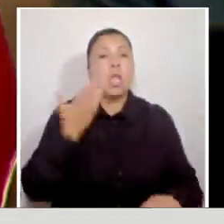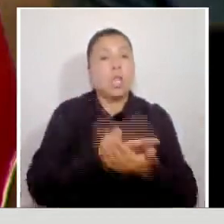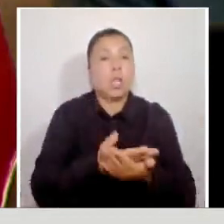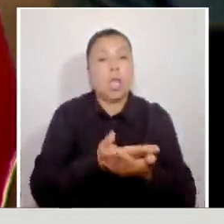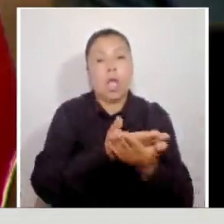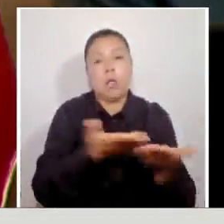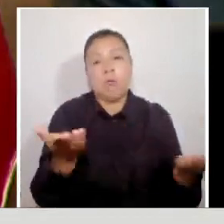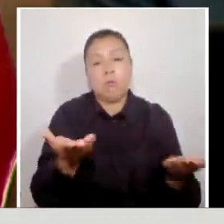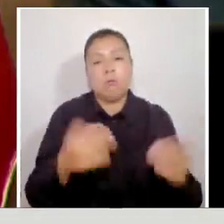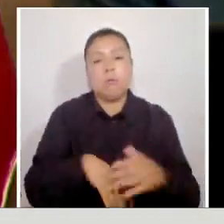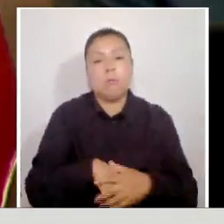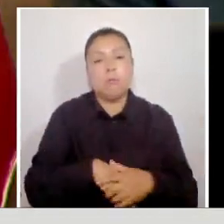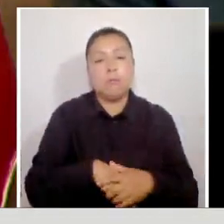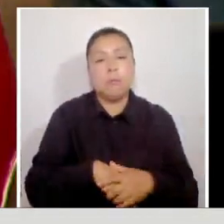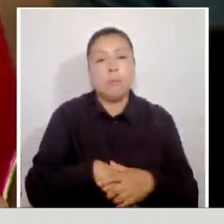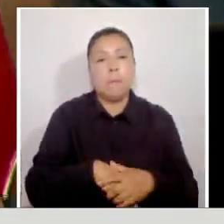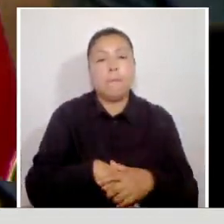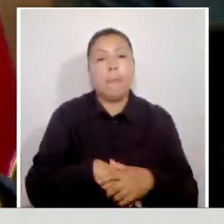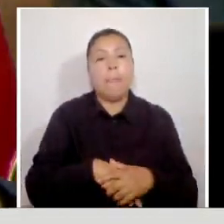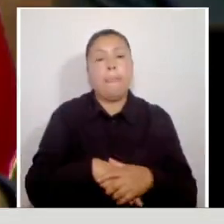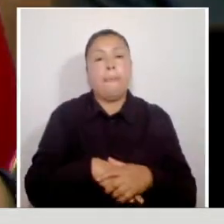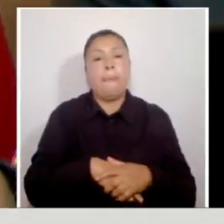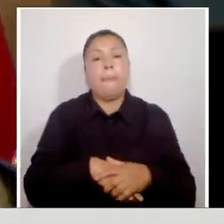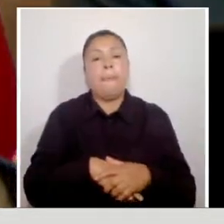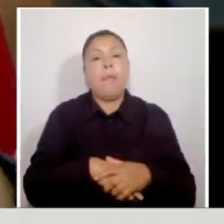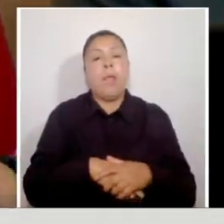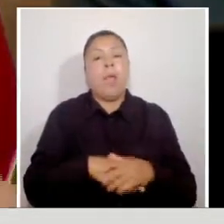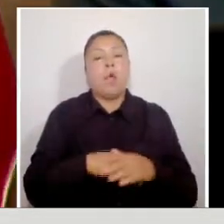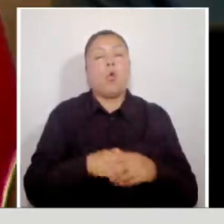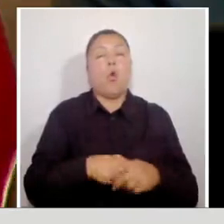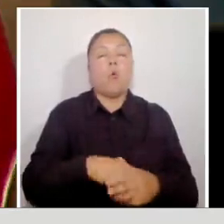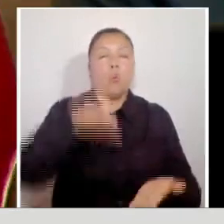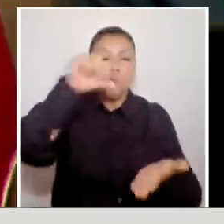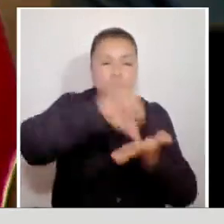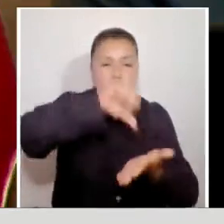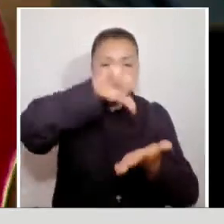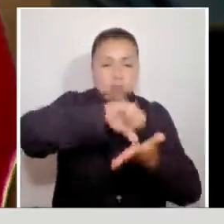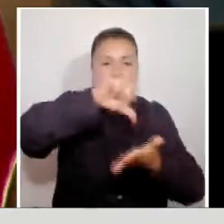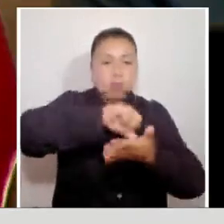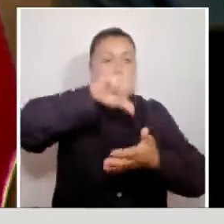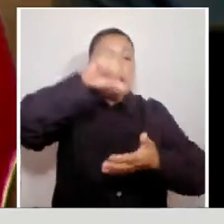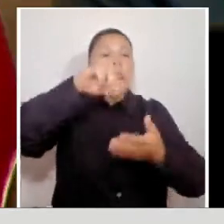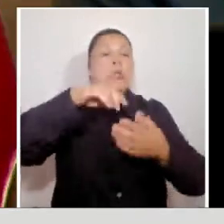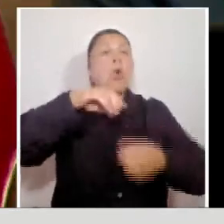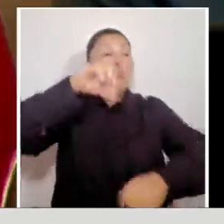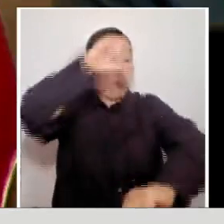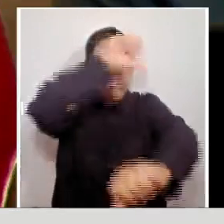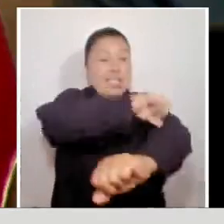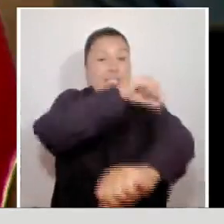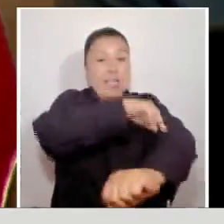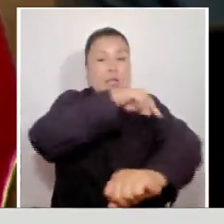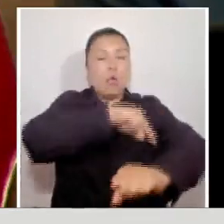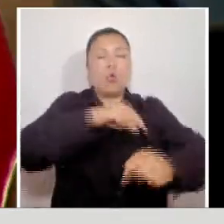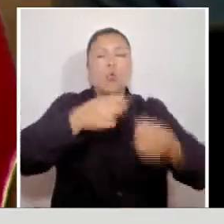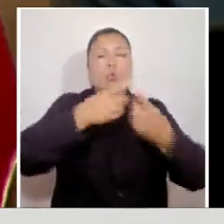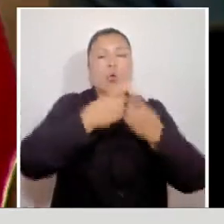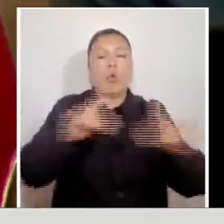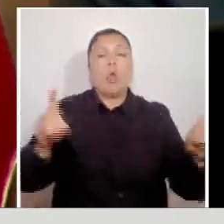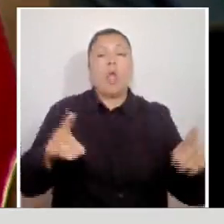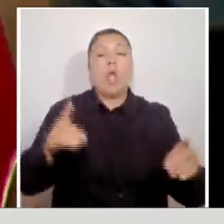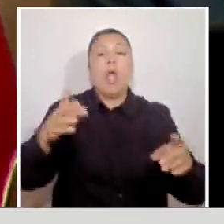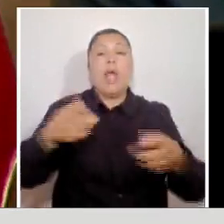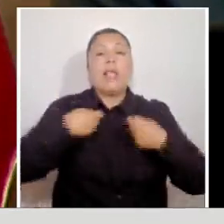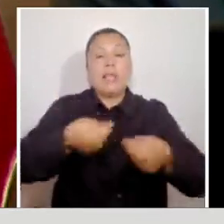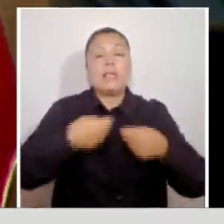instalado centralizar todo cada vez más centralizado con una burocracia cada vez más grande que se come la plata antes que llegue a